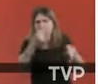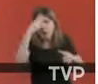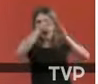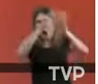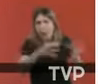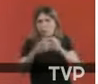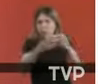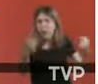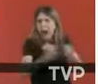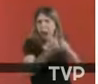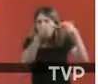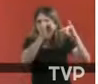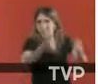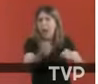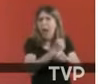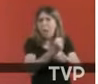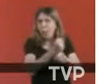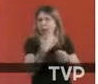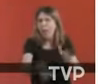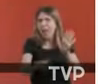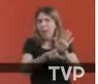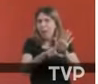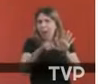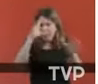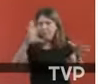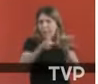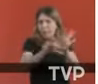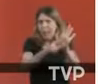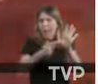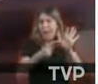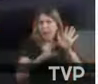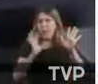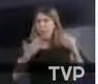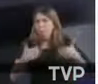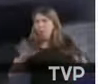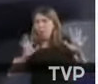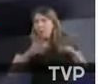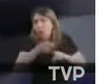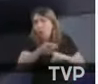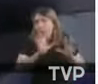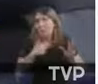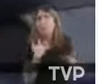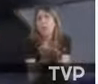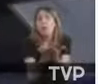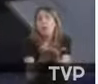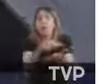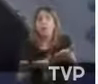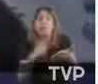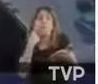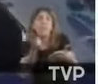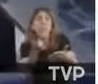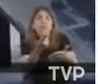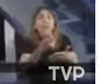consenso generalizado y debe tener legitimidad lo que se hable. Bueno, puede ser el camino, proponerla al pueblo